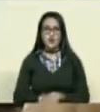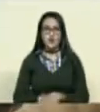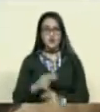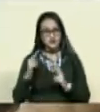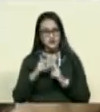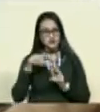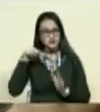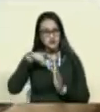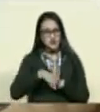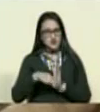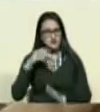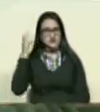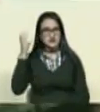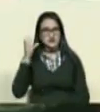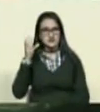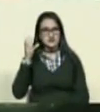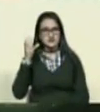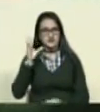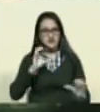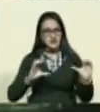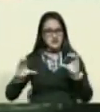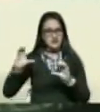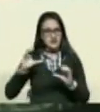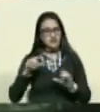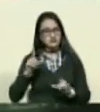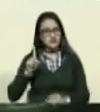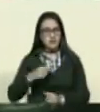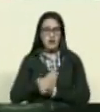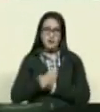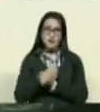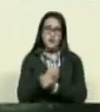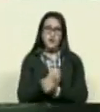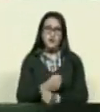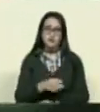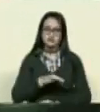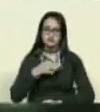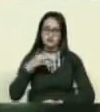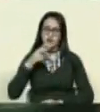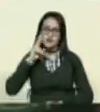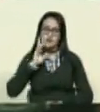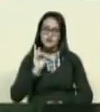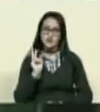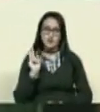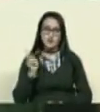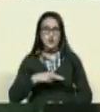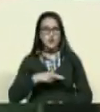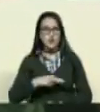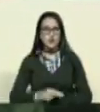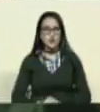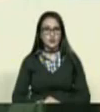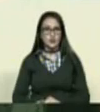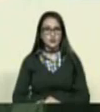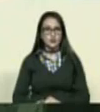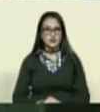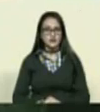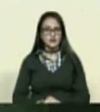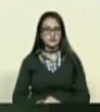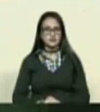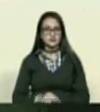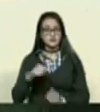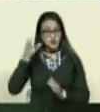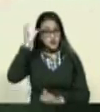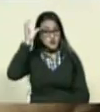conocimiento científico, pero sobre todo con el amor, alma pura, para que los conocimientos vayan donde tienen que